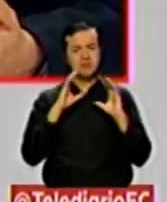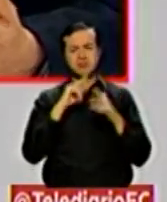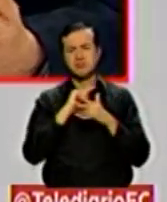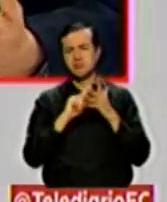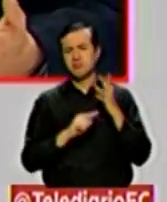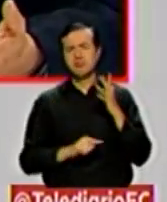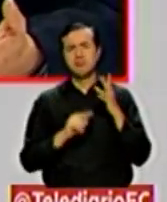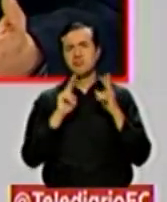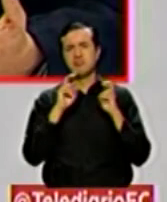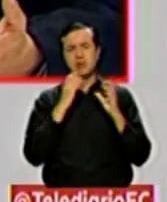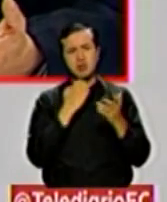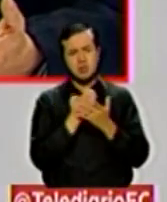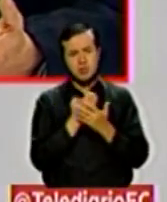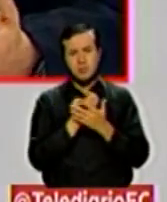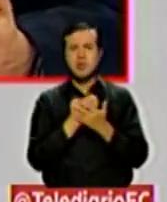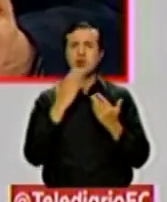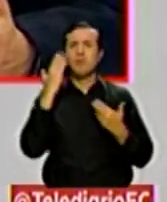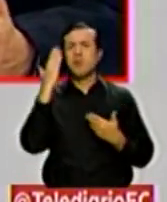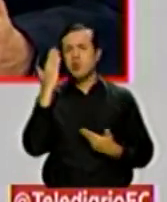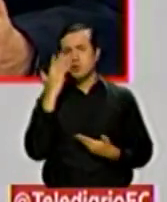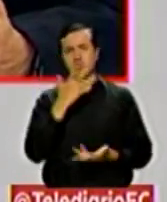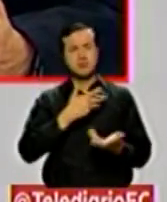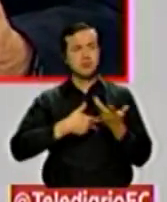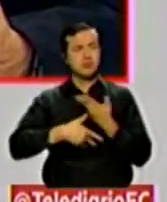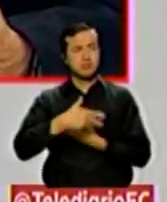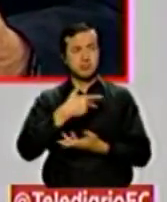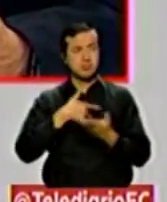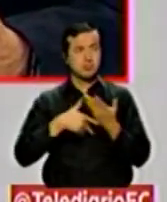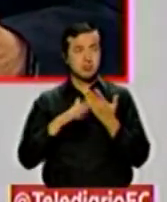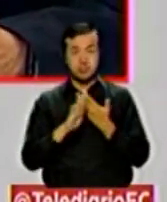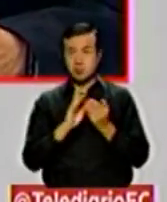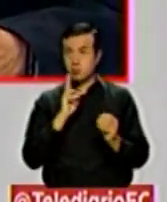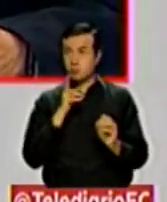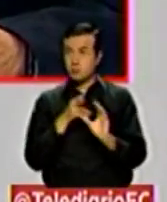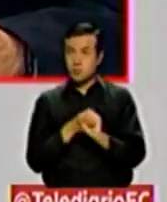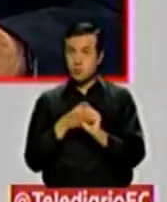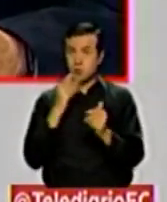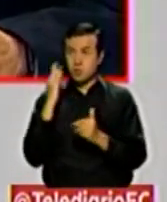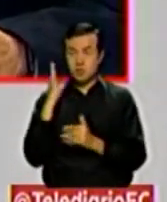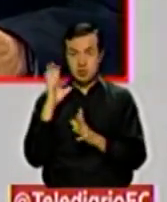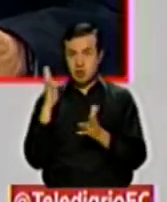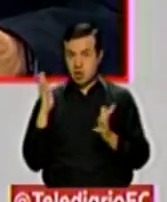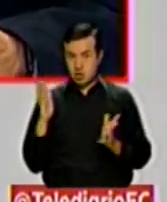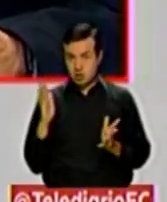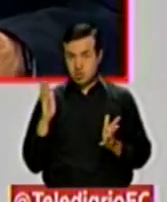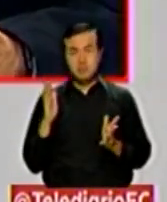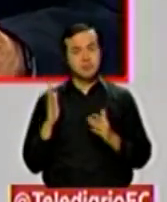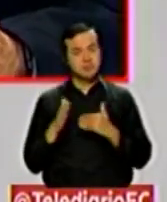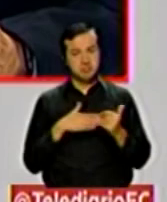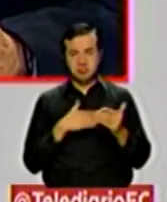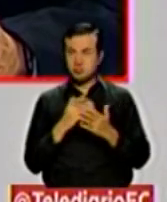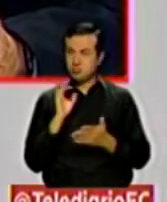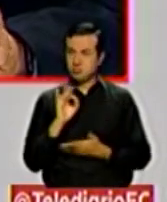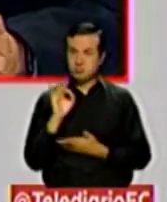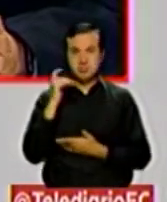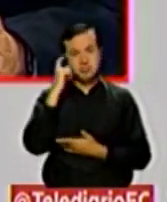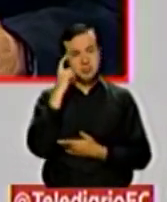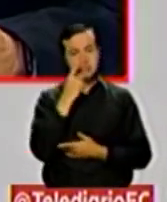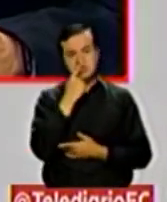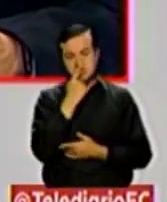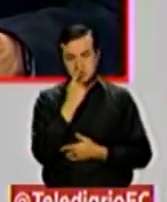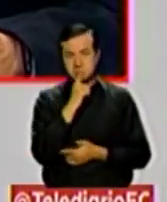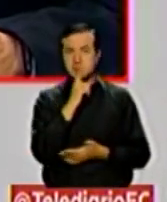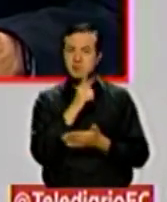temas económicos, políticos. Otra cosa es que no haya estado antes en la función pública. O sea que yo lo veo con interés